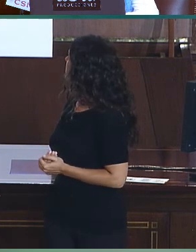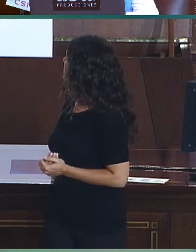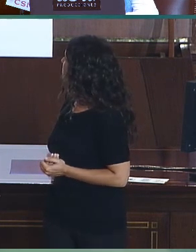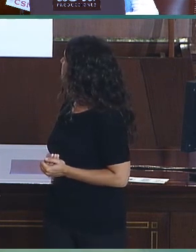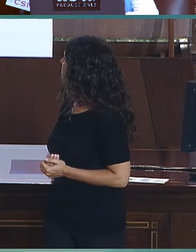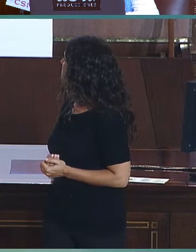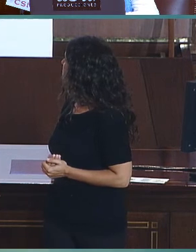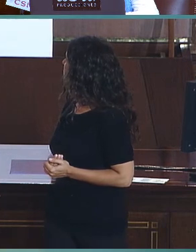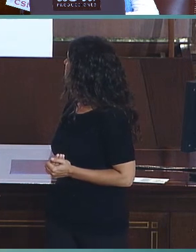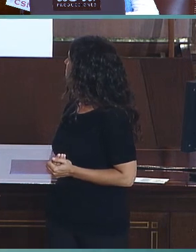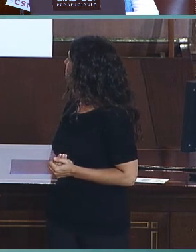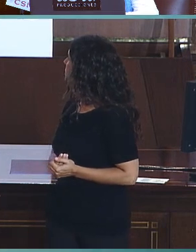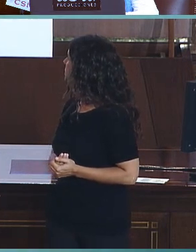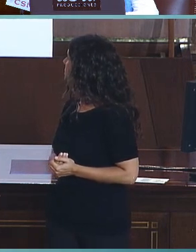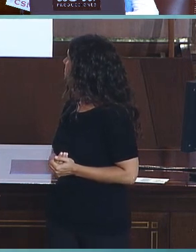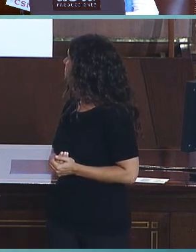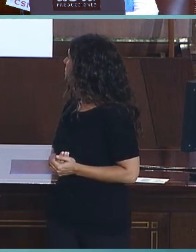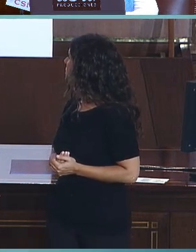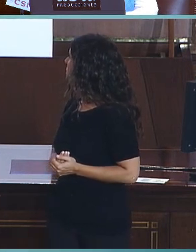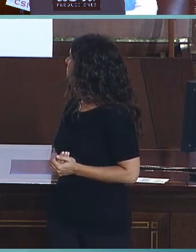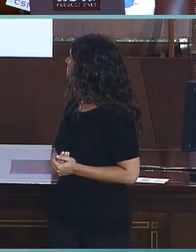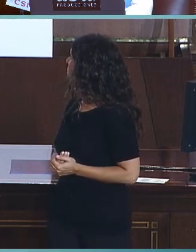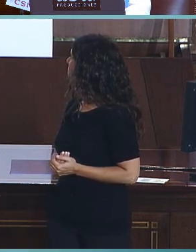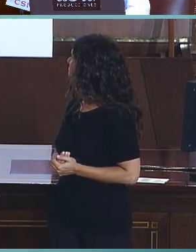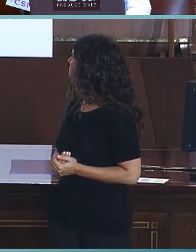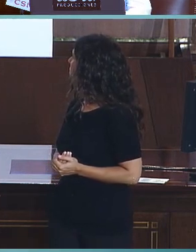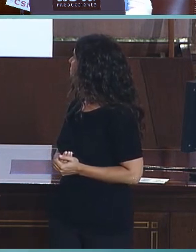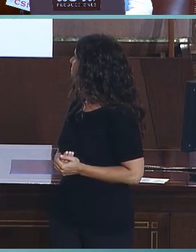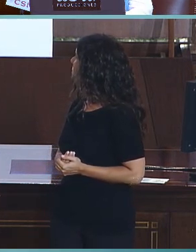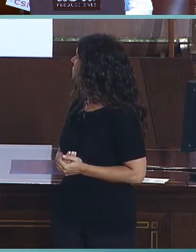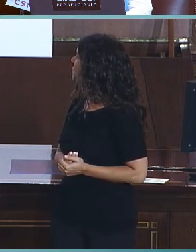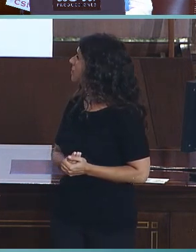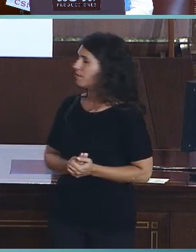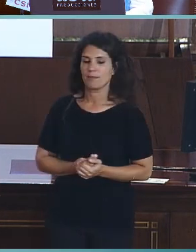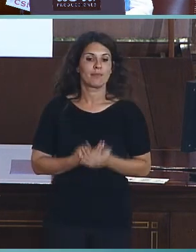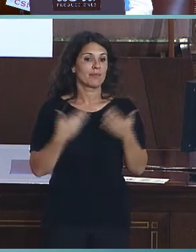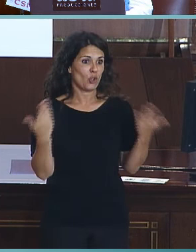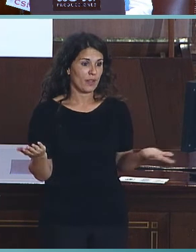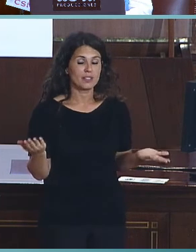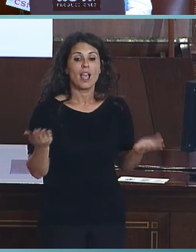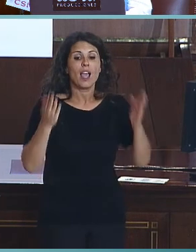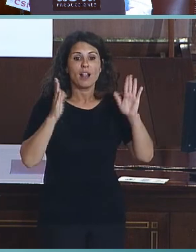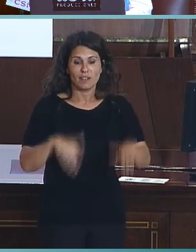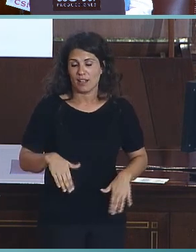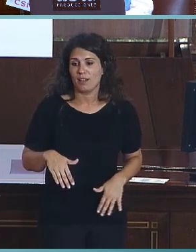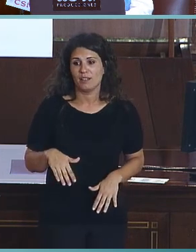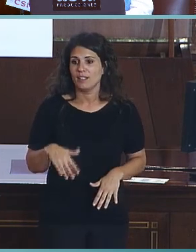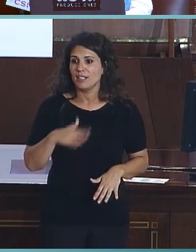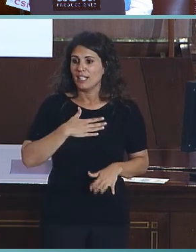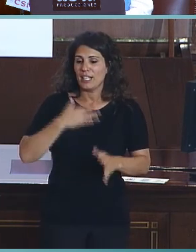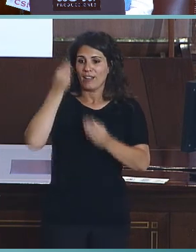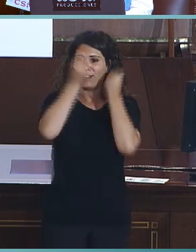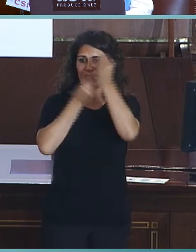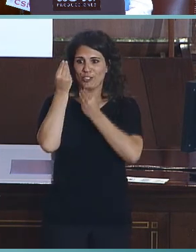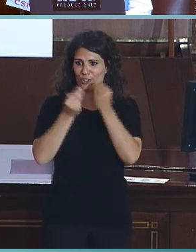De tal manera que llegamos a una reflexión final, que es donde ahora nos